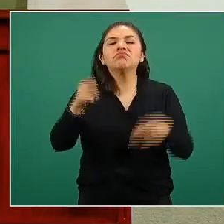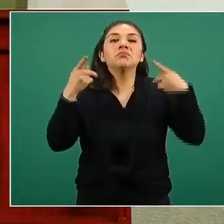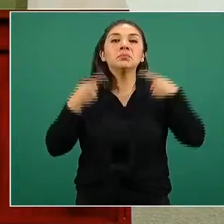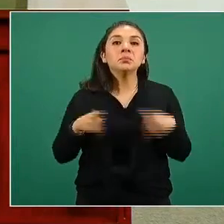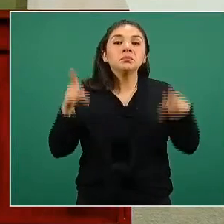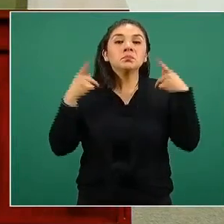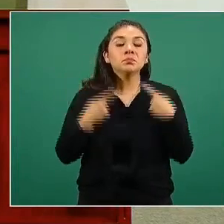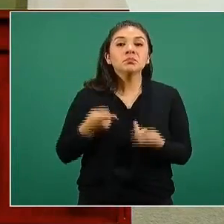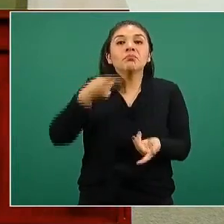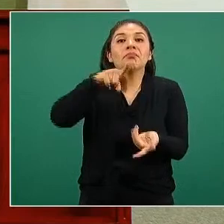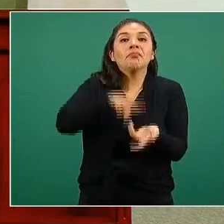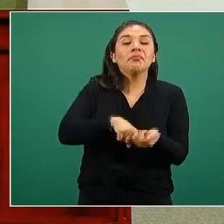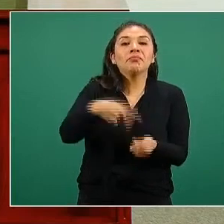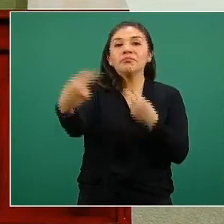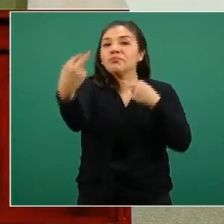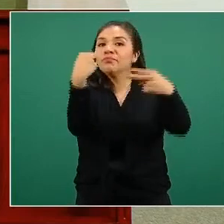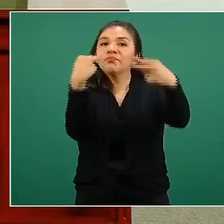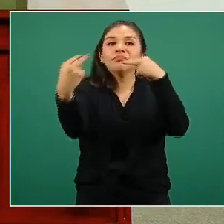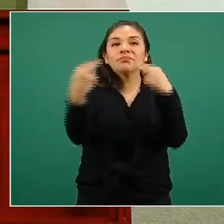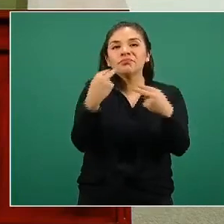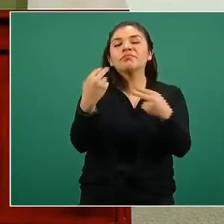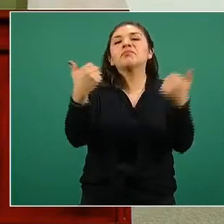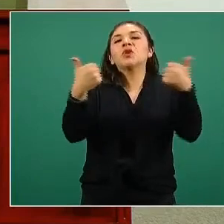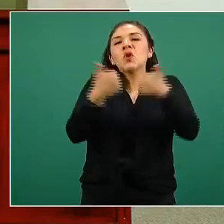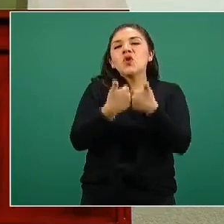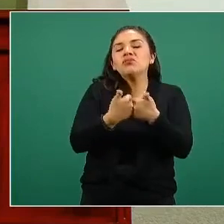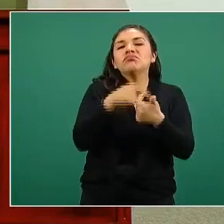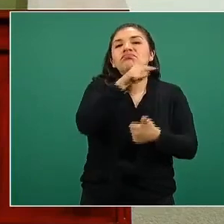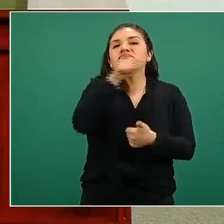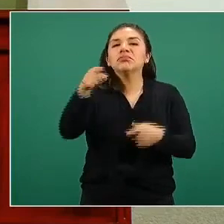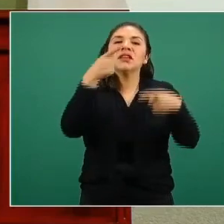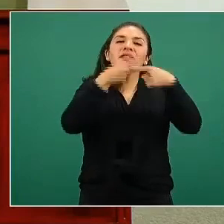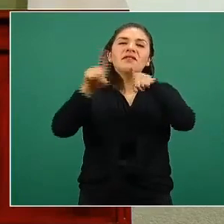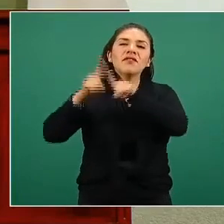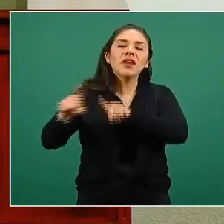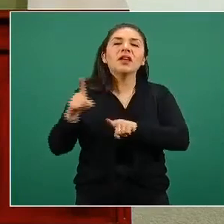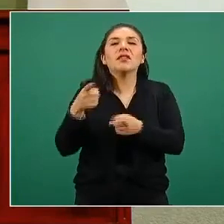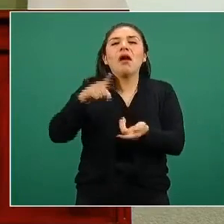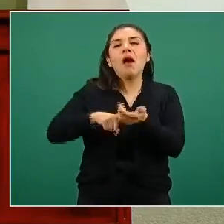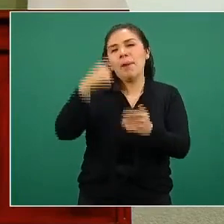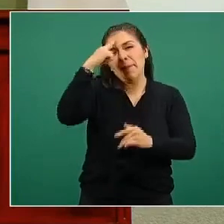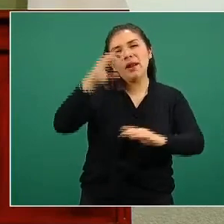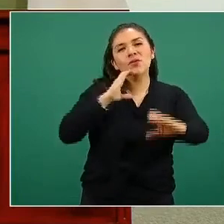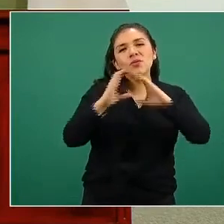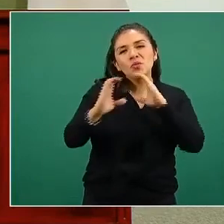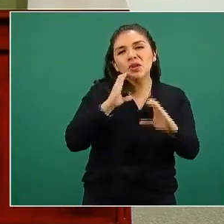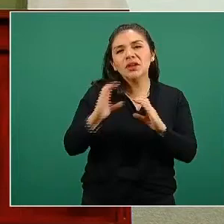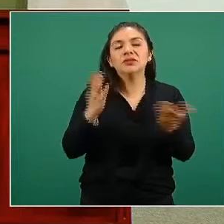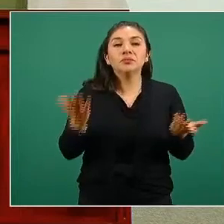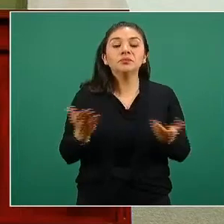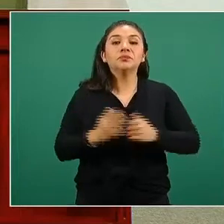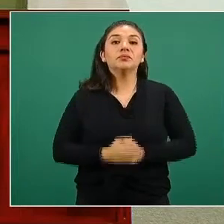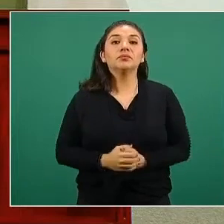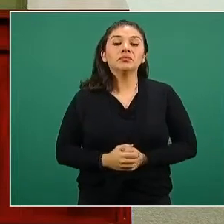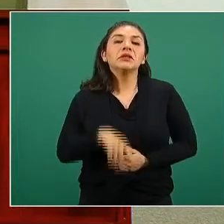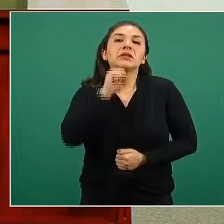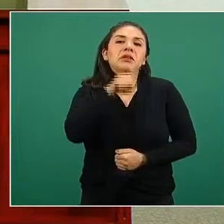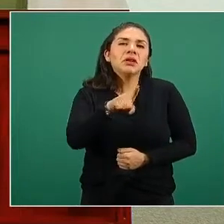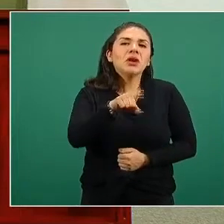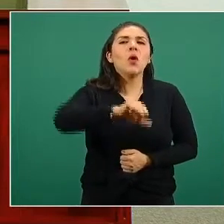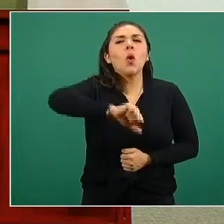que nos ven, sintonizan a través de los diferentes medios de comunicación y